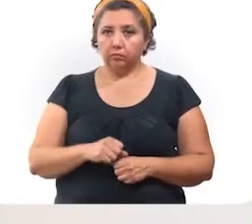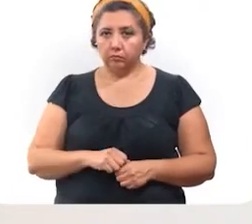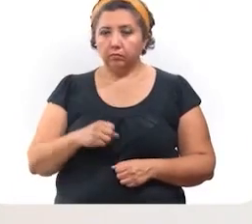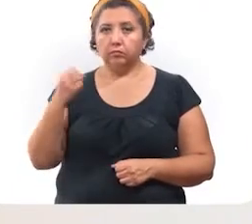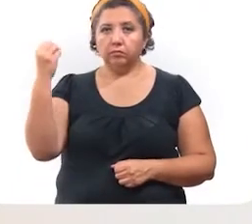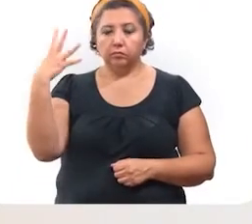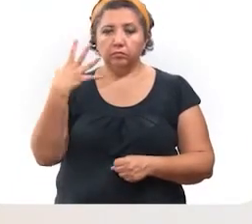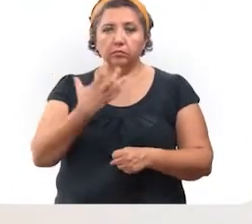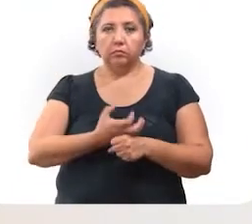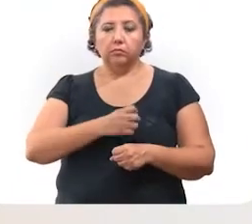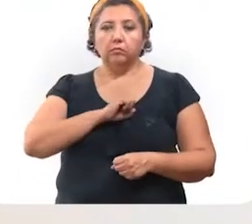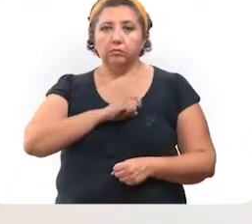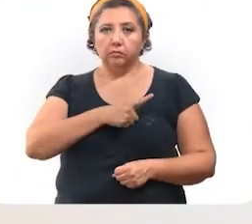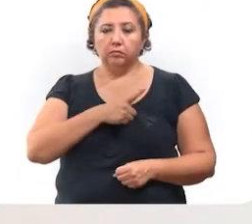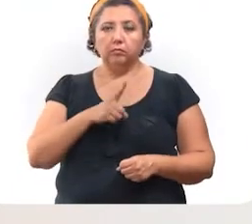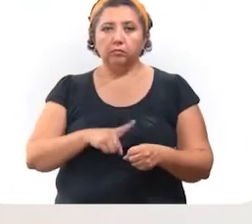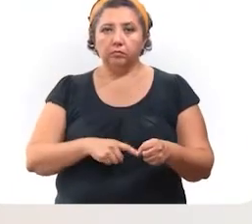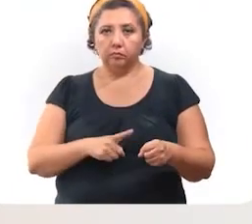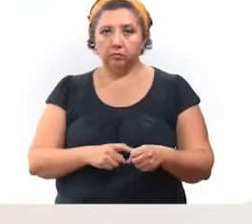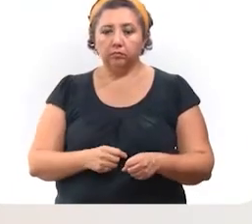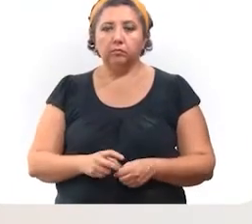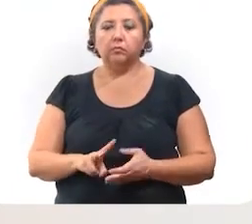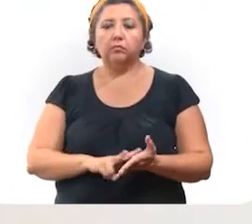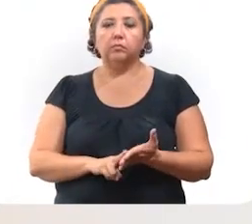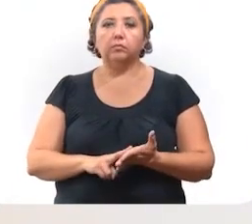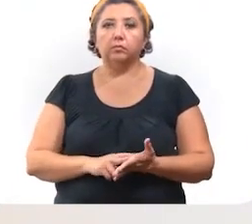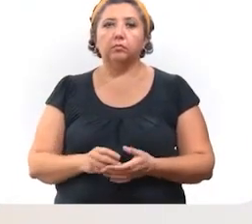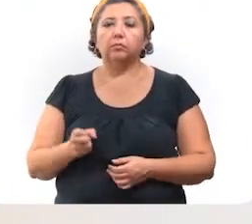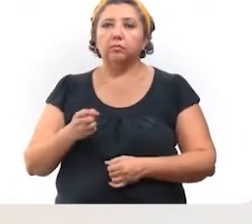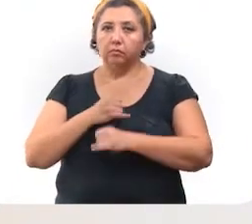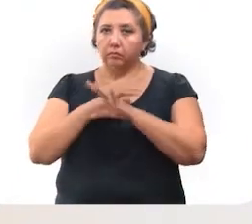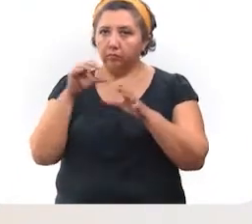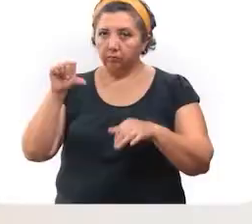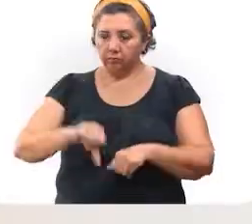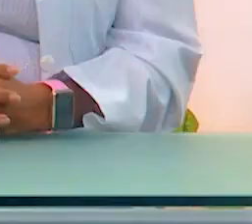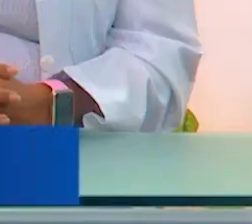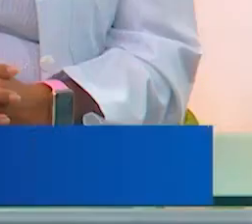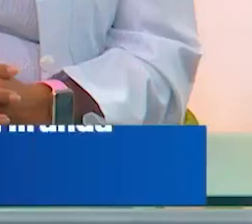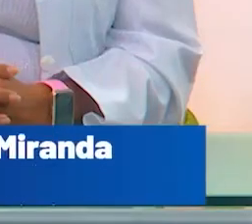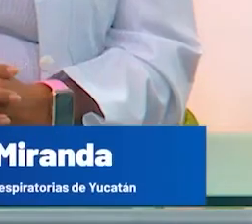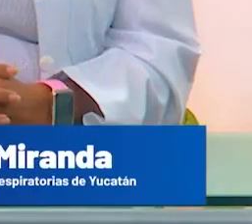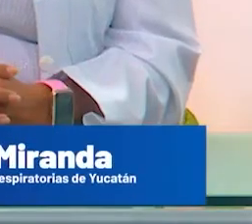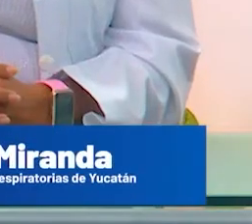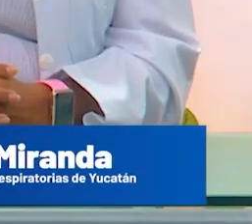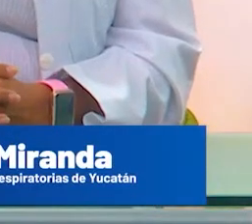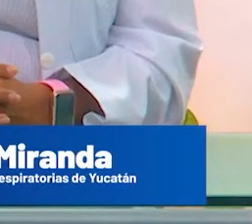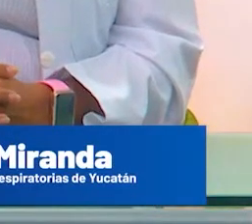indicadores semanales del Semáforo Estatal de Salud marcan color verde. Ese es el informe del día de hoy, doctora.